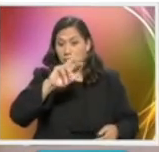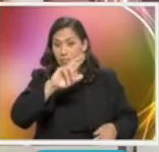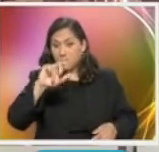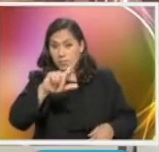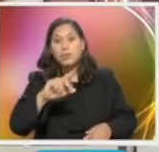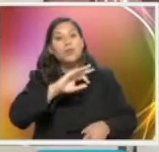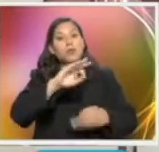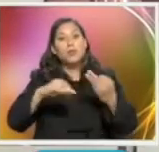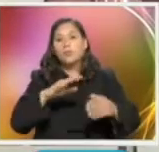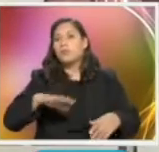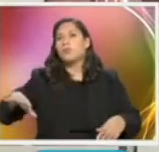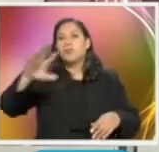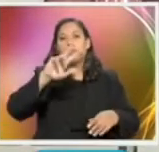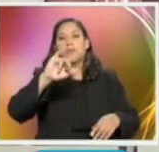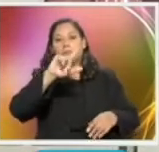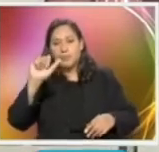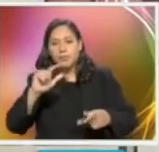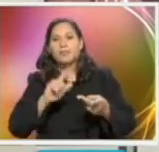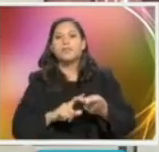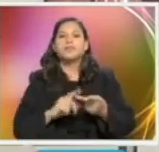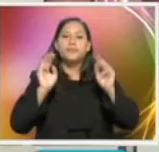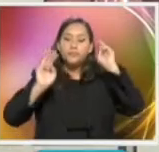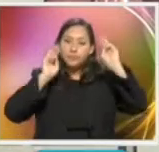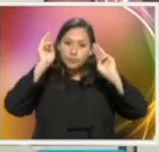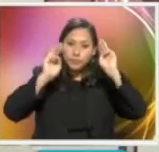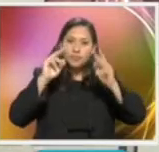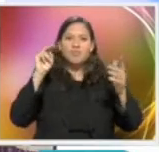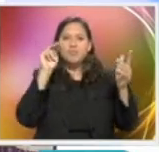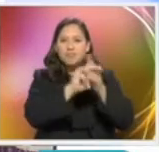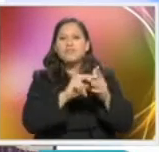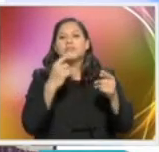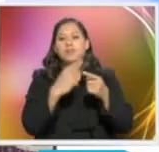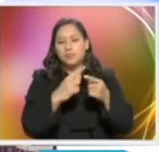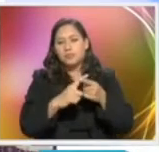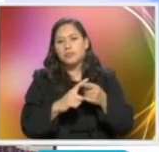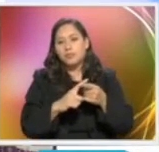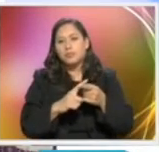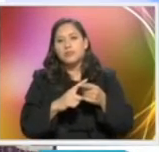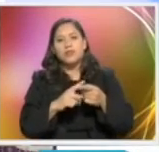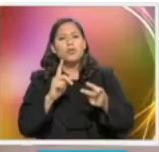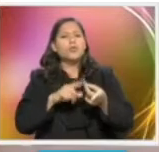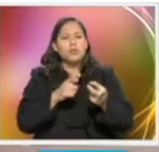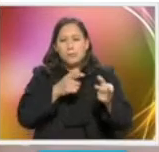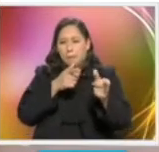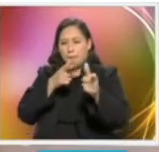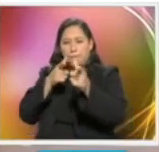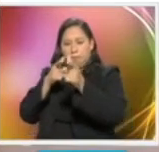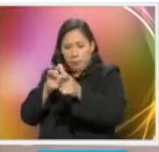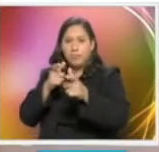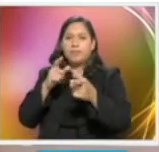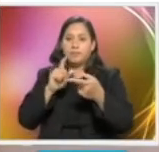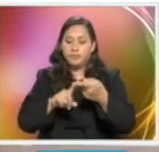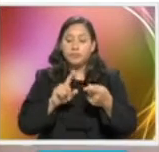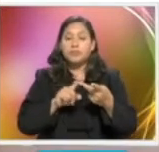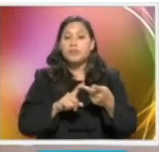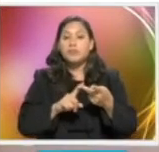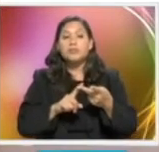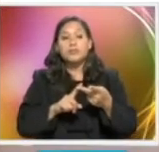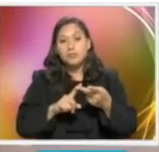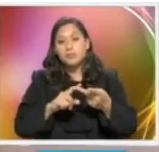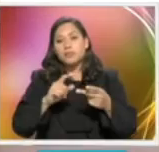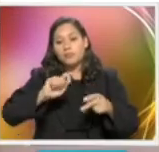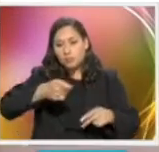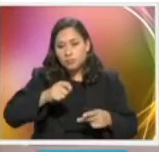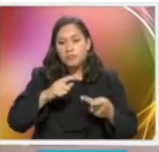todo es villa. Hay museo de donde estaban los asesinos, desde donde le dispararon, hay